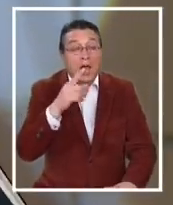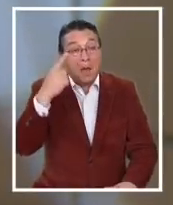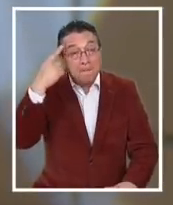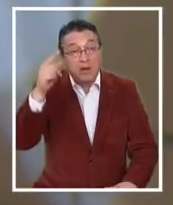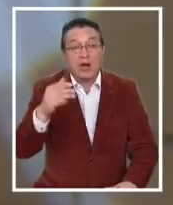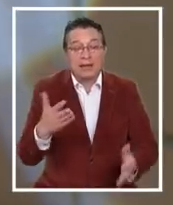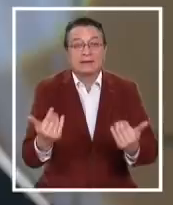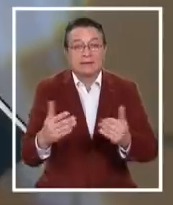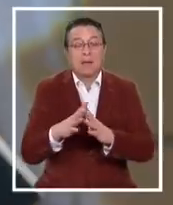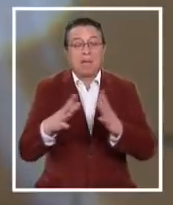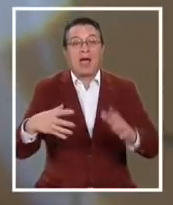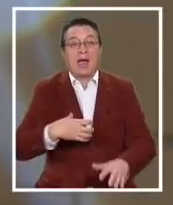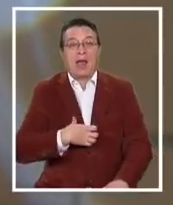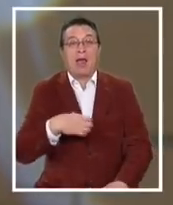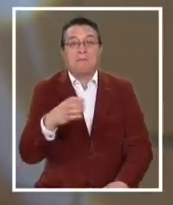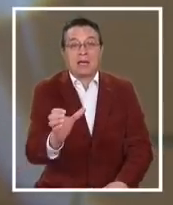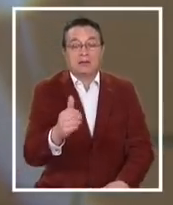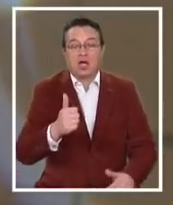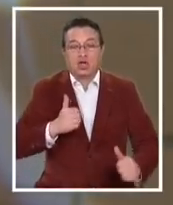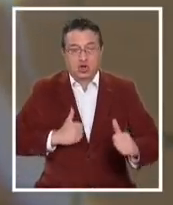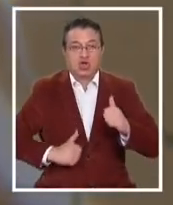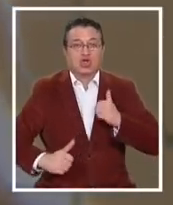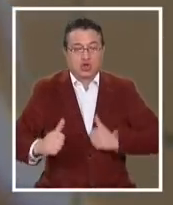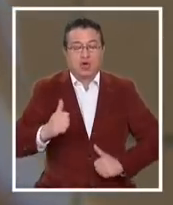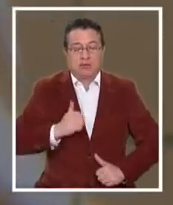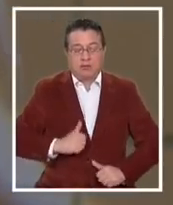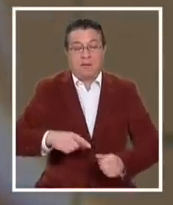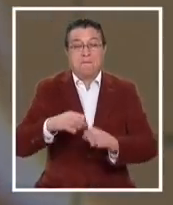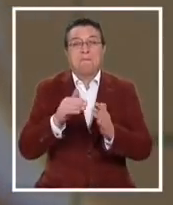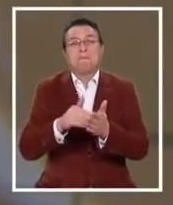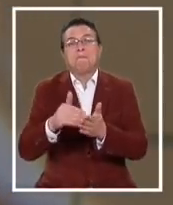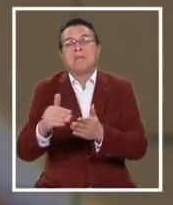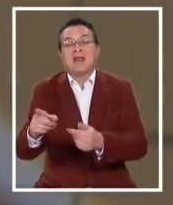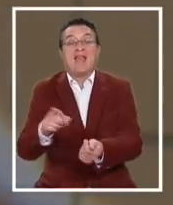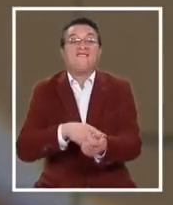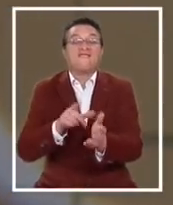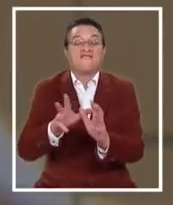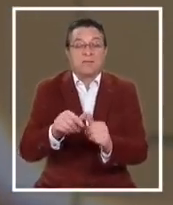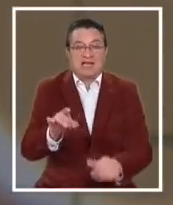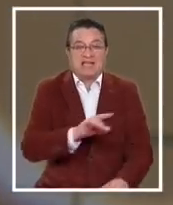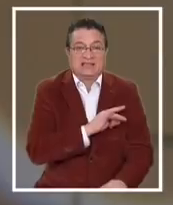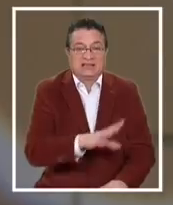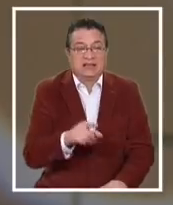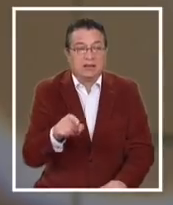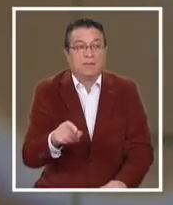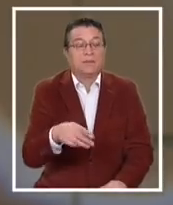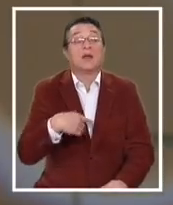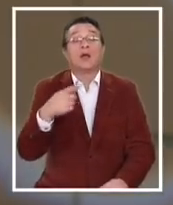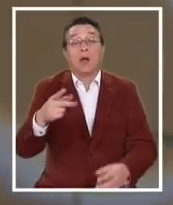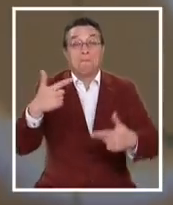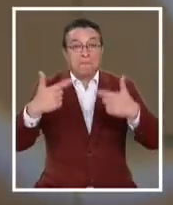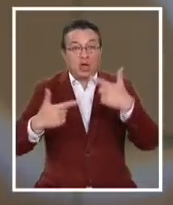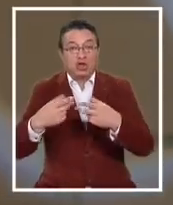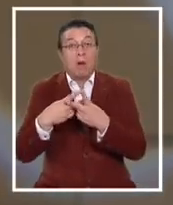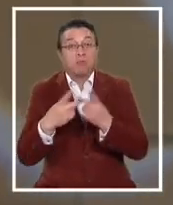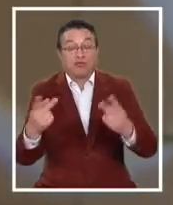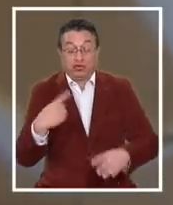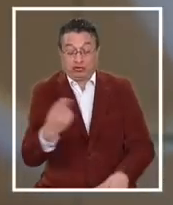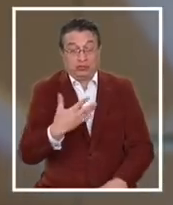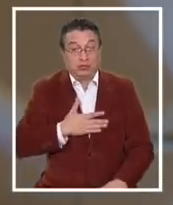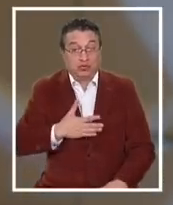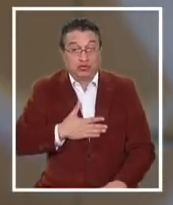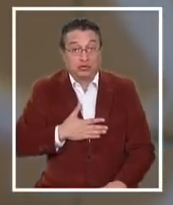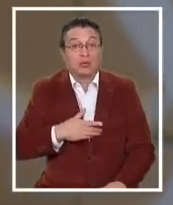más empatía con el sufrimiento que están teniendo miles de familias chilenas hoy día. En términos específicos de política pública, nosotros